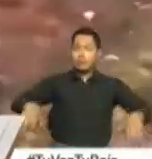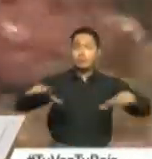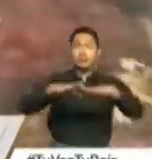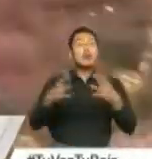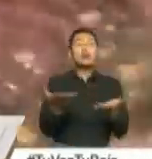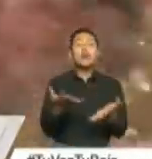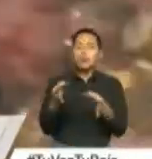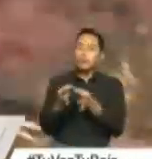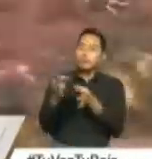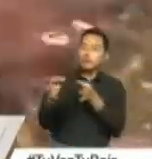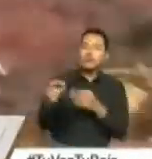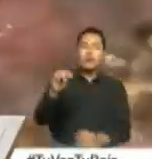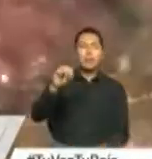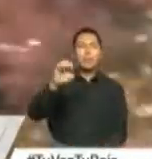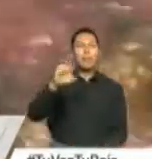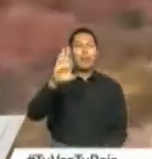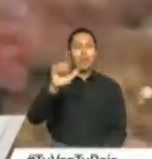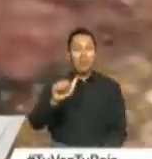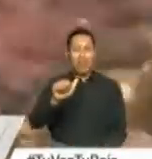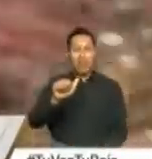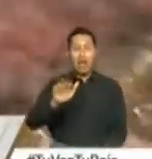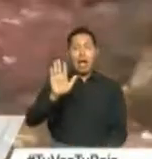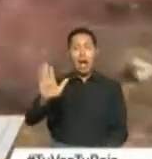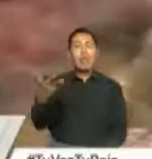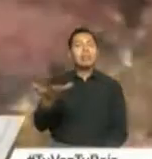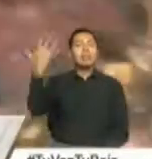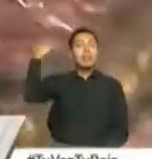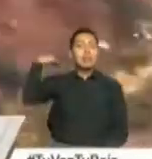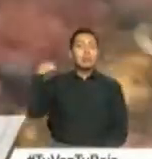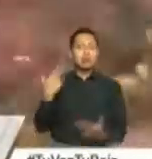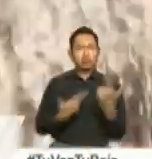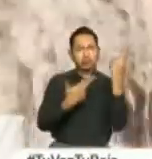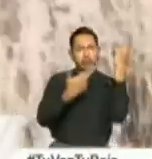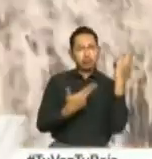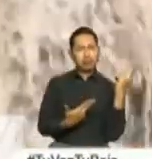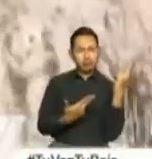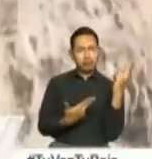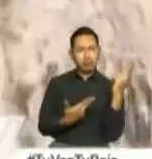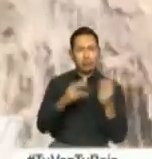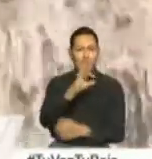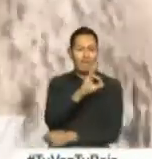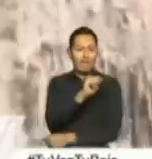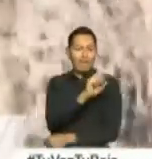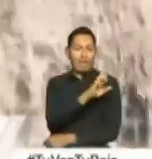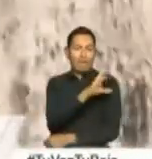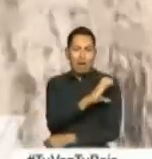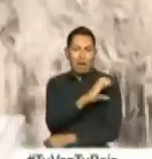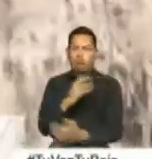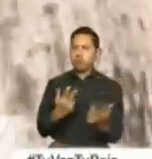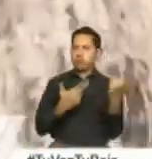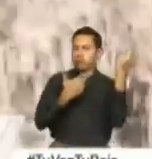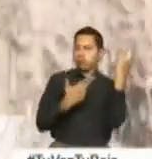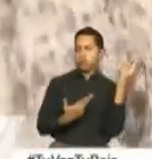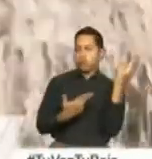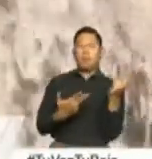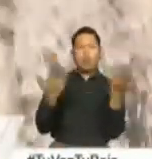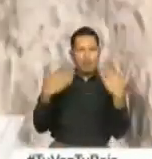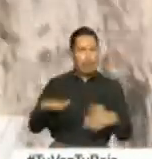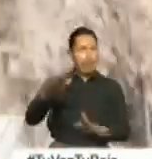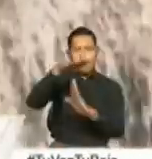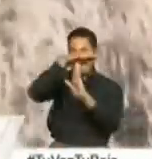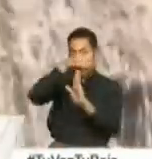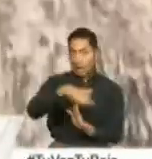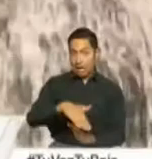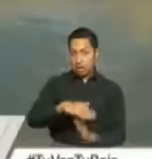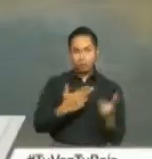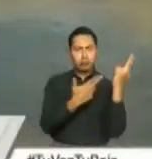tuvo por décadas una fuerte presencia. Pero gracias al acuerdo de paz firmado en noviembre, ahora los turistas pueden disfrutar de